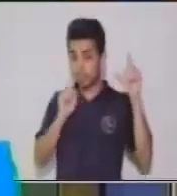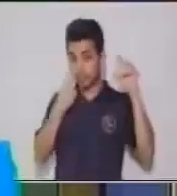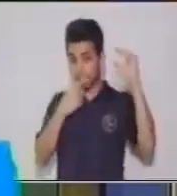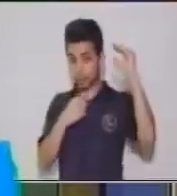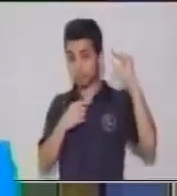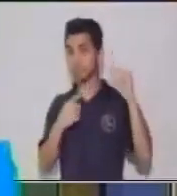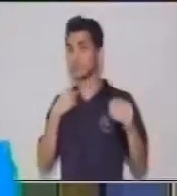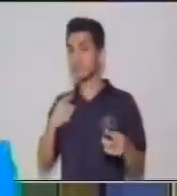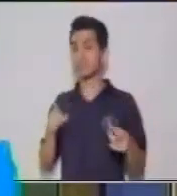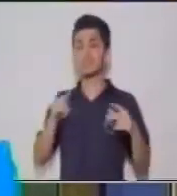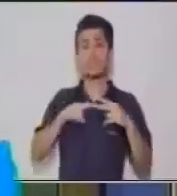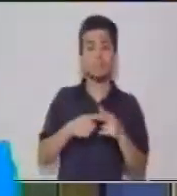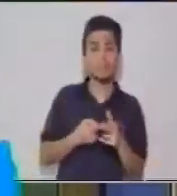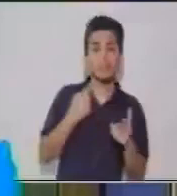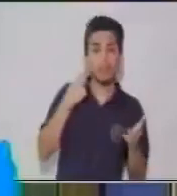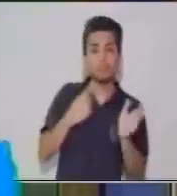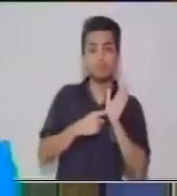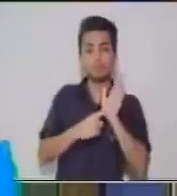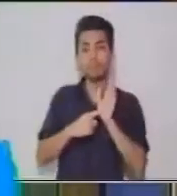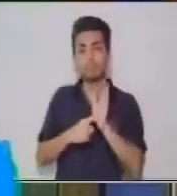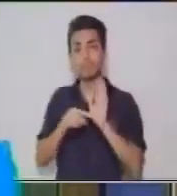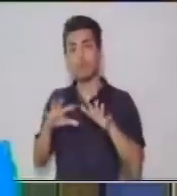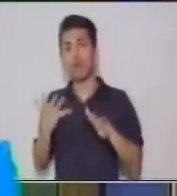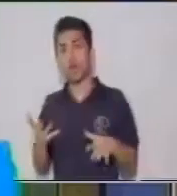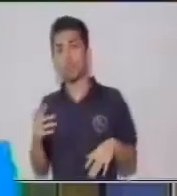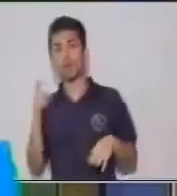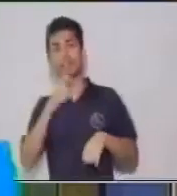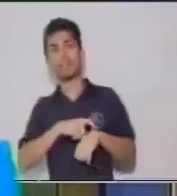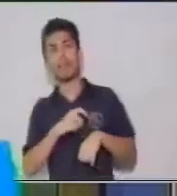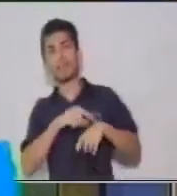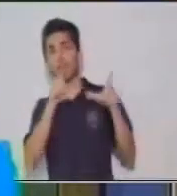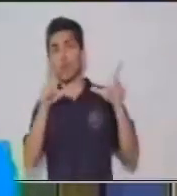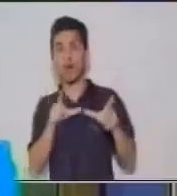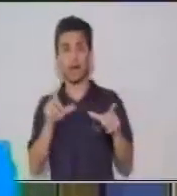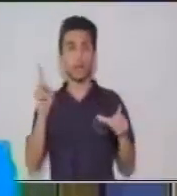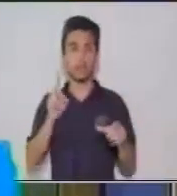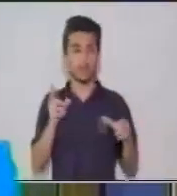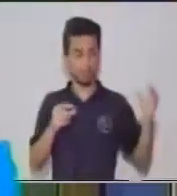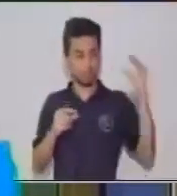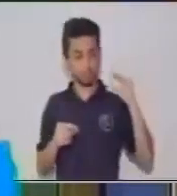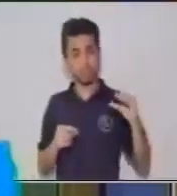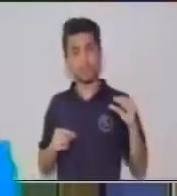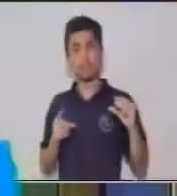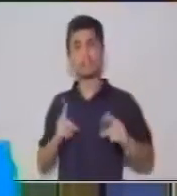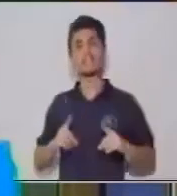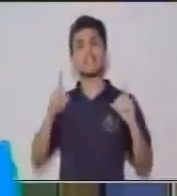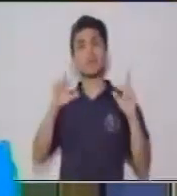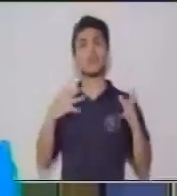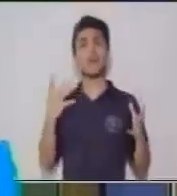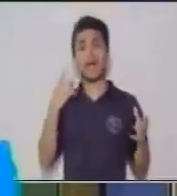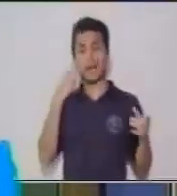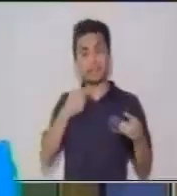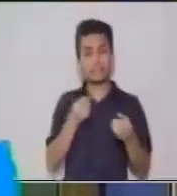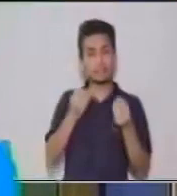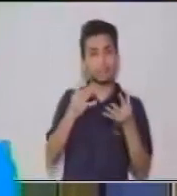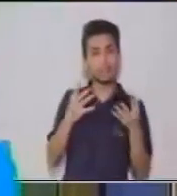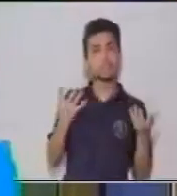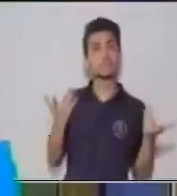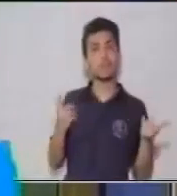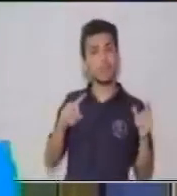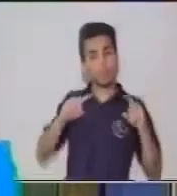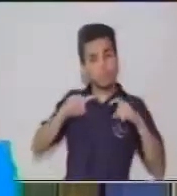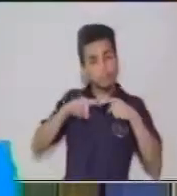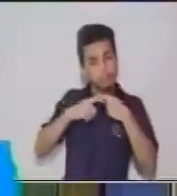El desarrollo es donde se expone el conflicto o el problema del suceso o de la